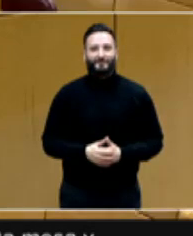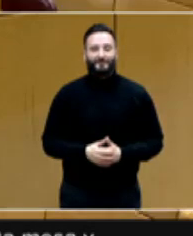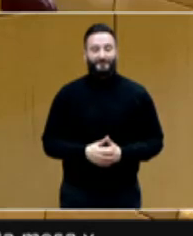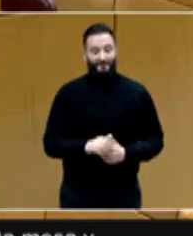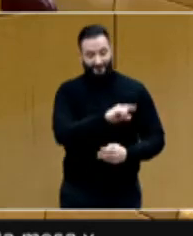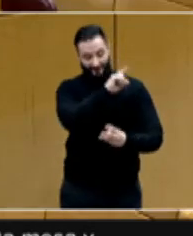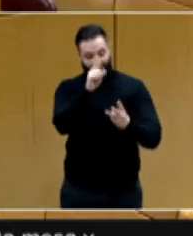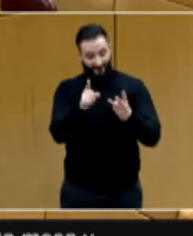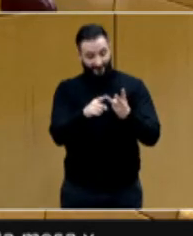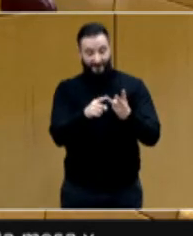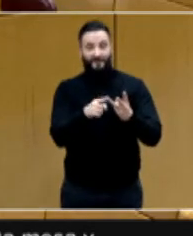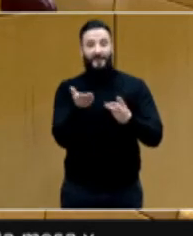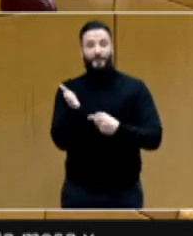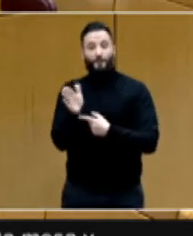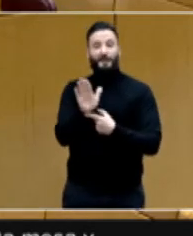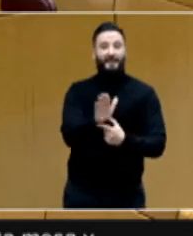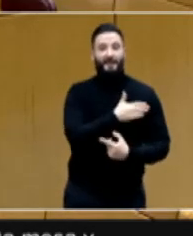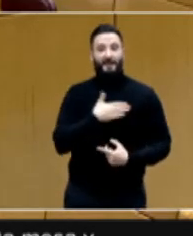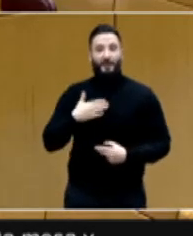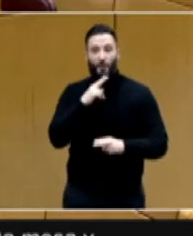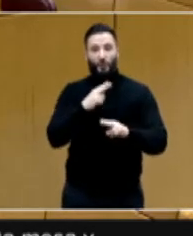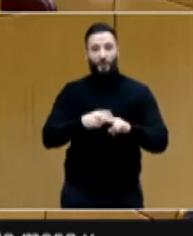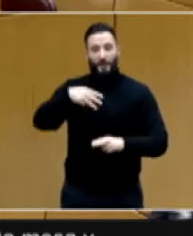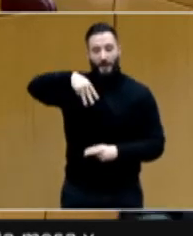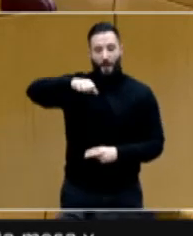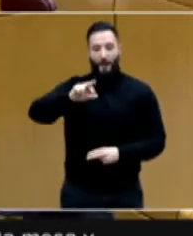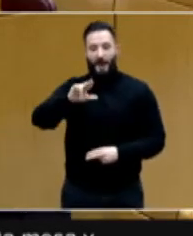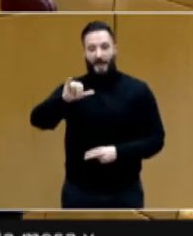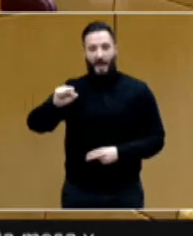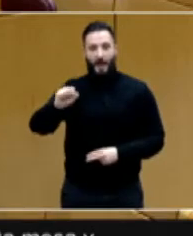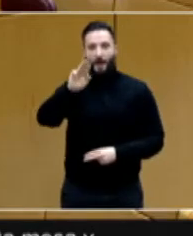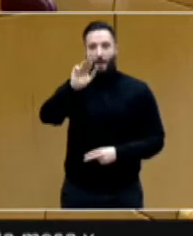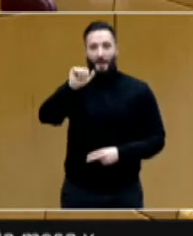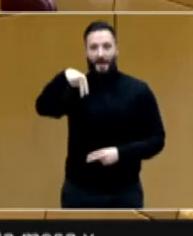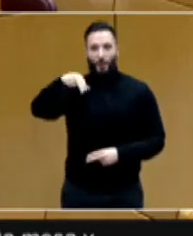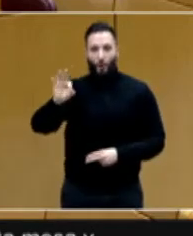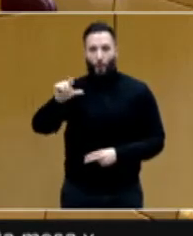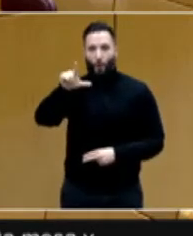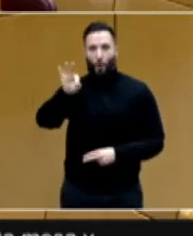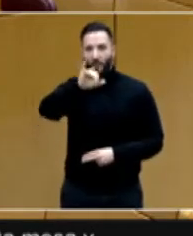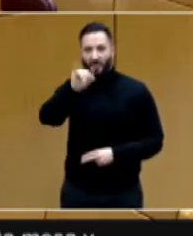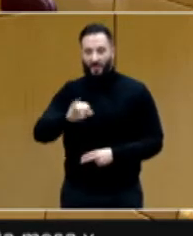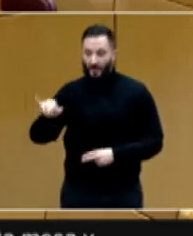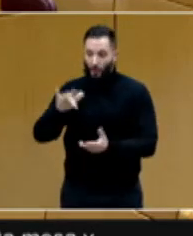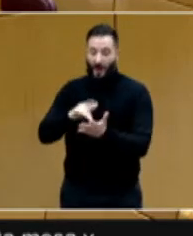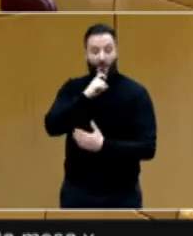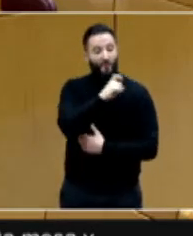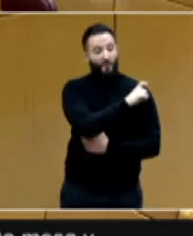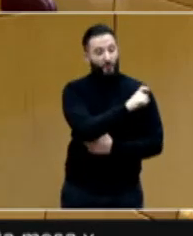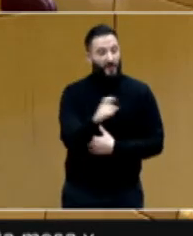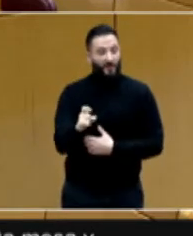quiero presentarles también a María Pino López que recibe el apoyo de la fundación